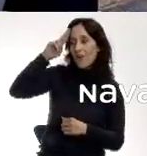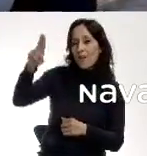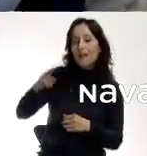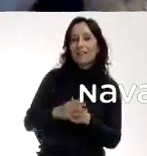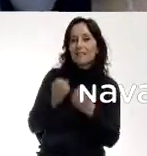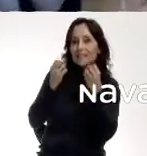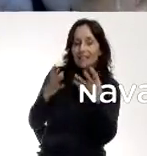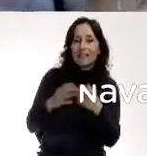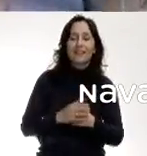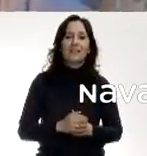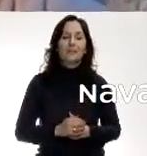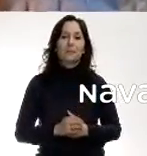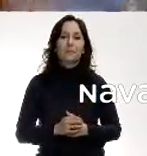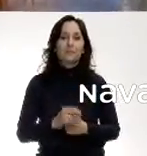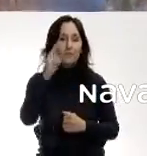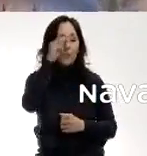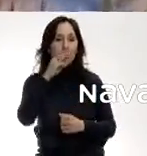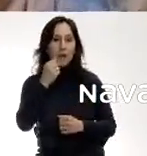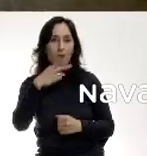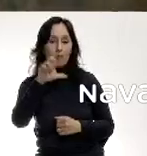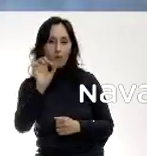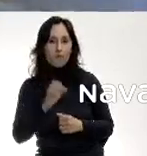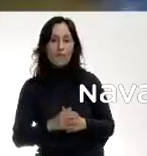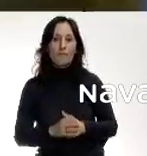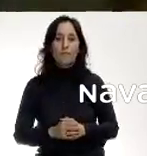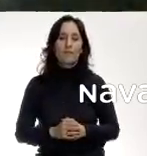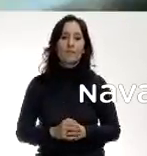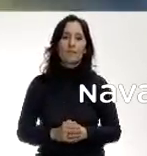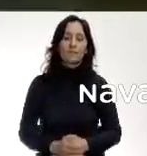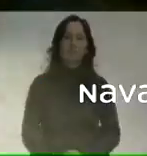buenas. ¿qué tal? ¿Cómo estás? Hola, Pablo. ¿Qué Hola, tal?